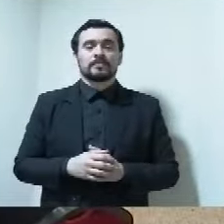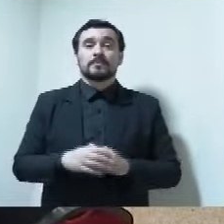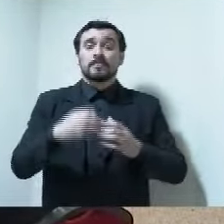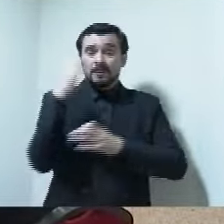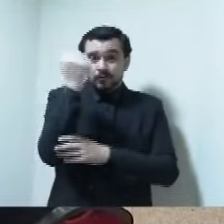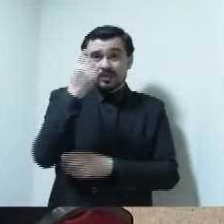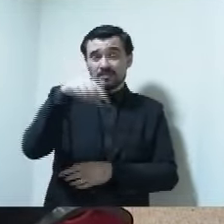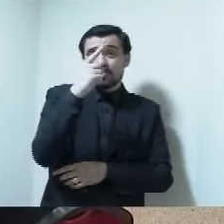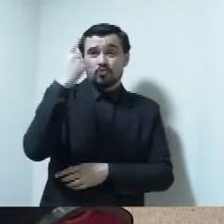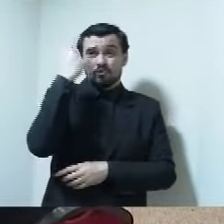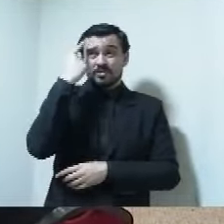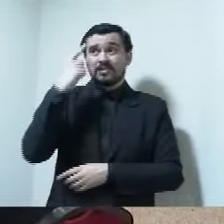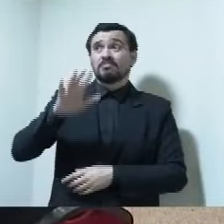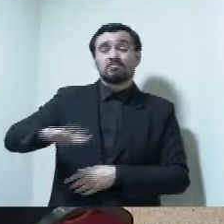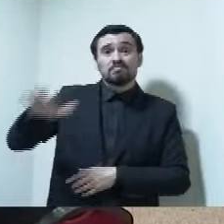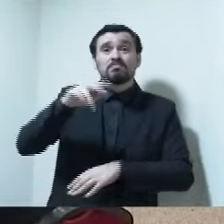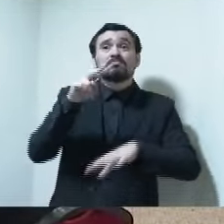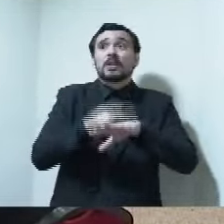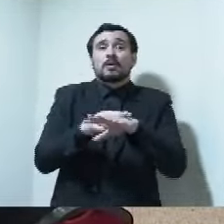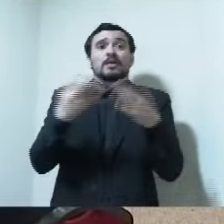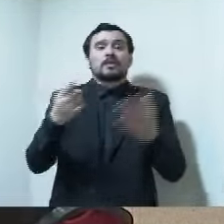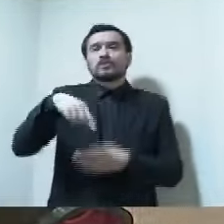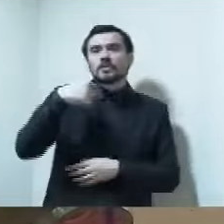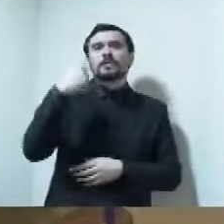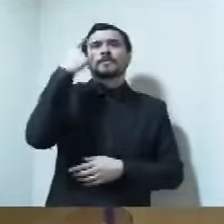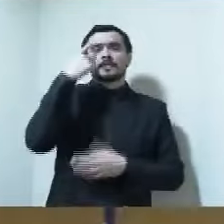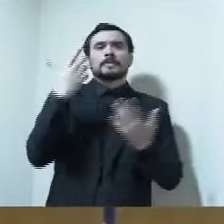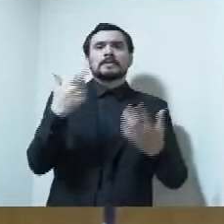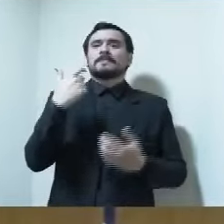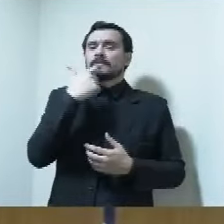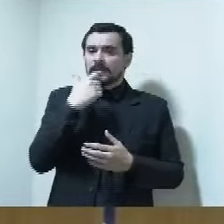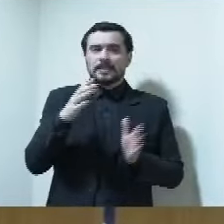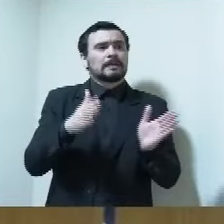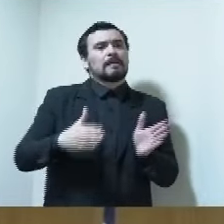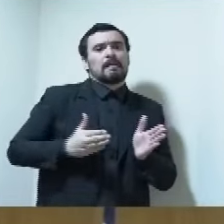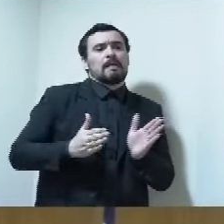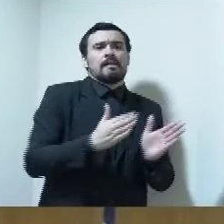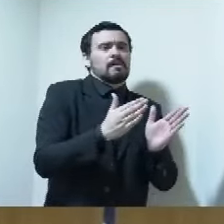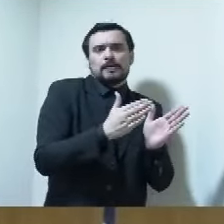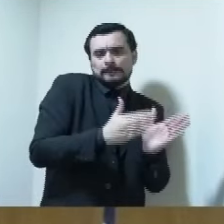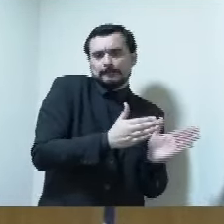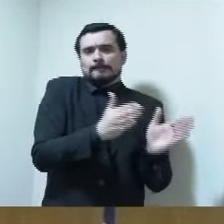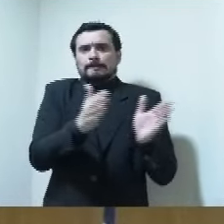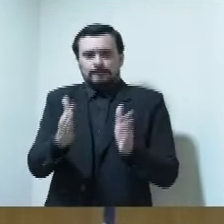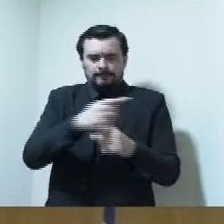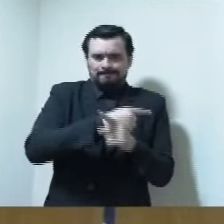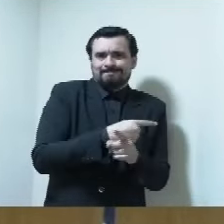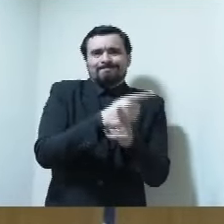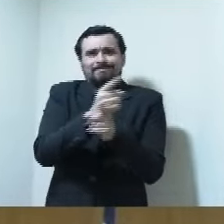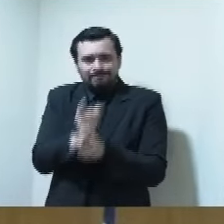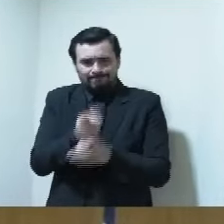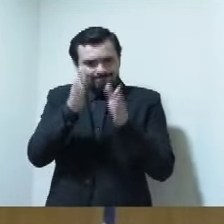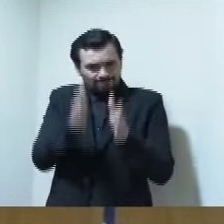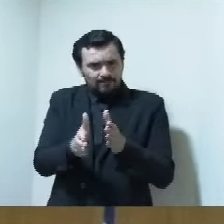Conscientes del Estado de la Nación recibido, nos propusimos con firmeza reencauzar el camino y volver a ese proceso de modernización